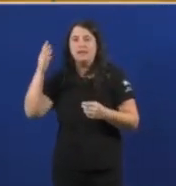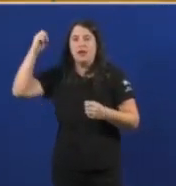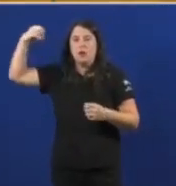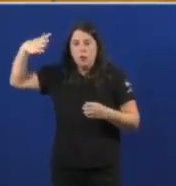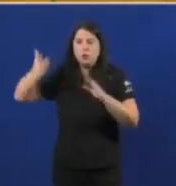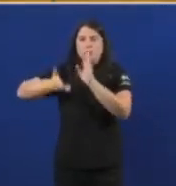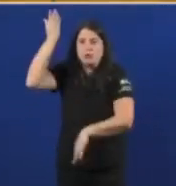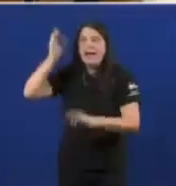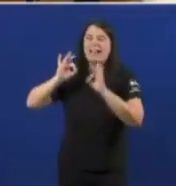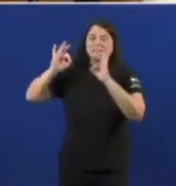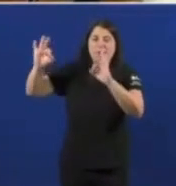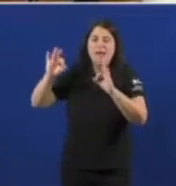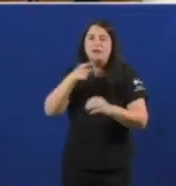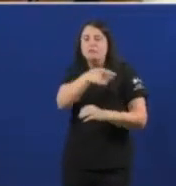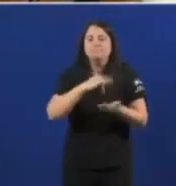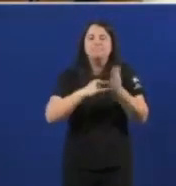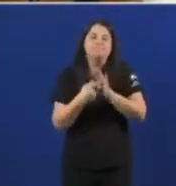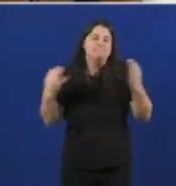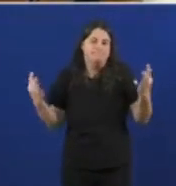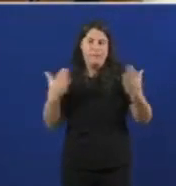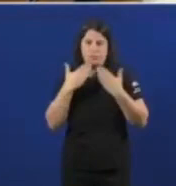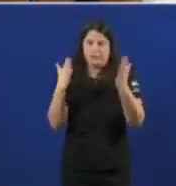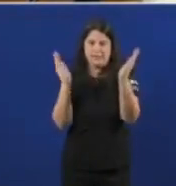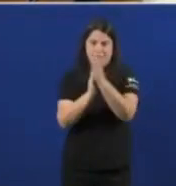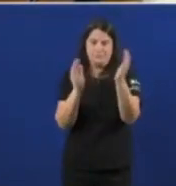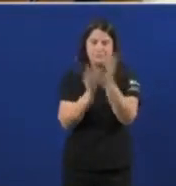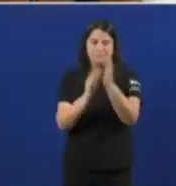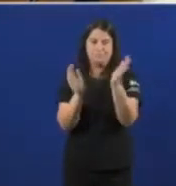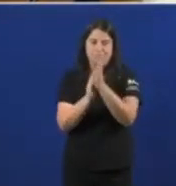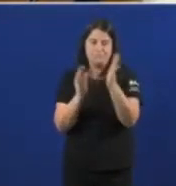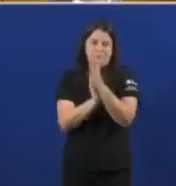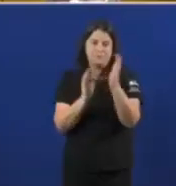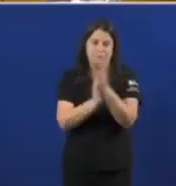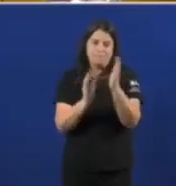da luz. Moitas grazas. Gracias, señora Pontón.